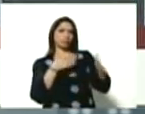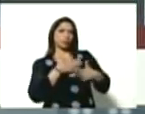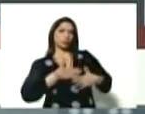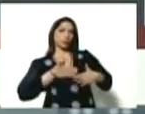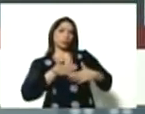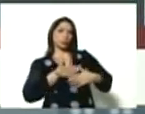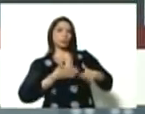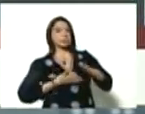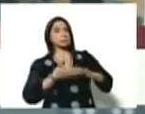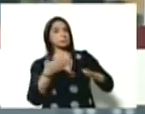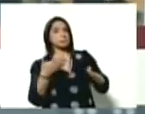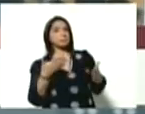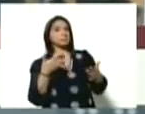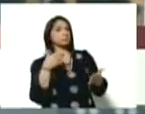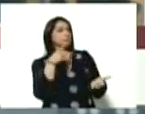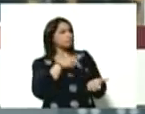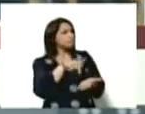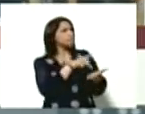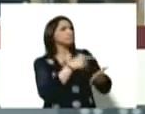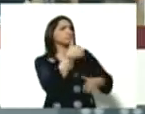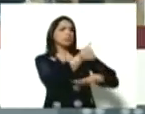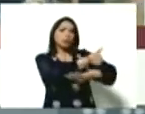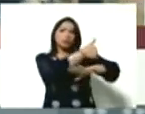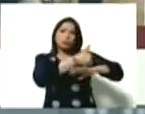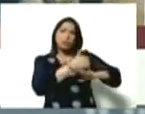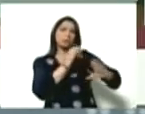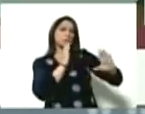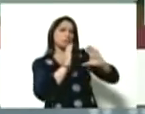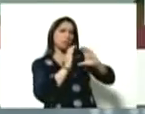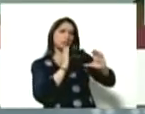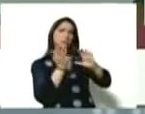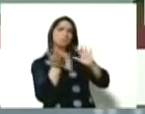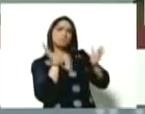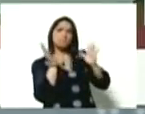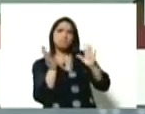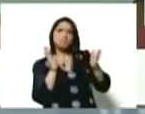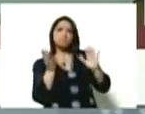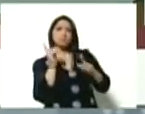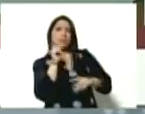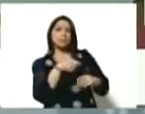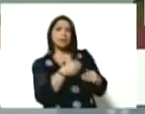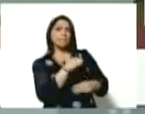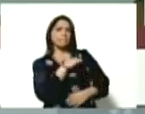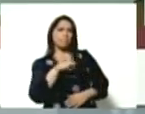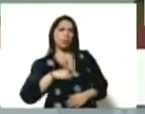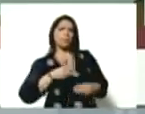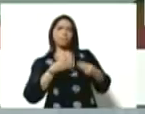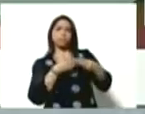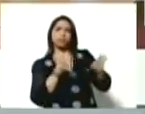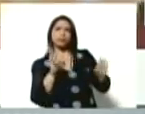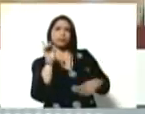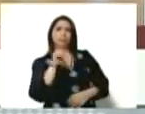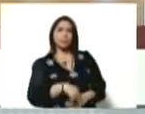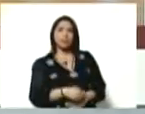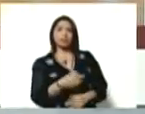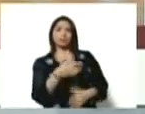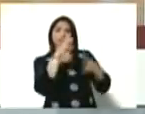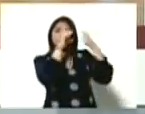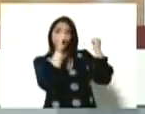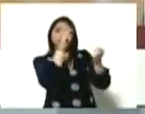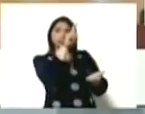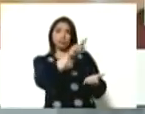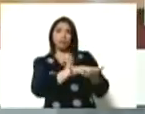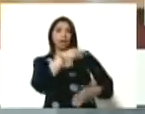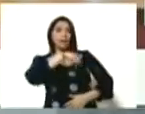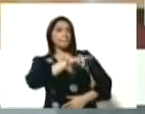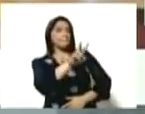satisfecho, estaban presentes las autoridades de los medios de comunicación públicos y privados, estaba presente el cuerpo diplomático acreditado en nuestro